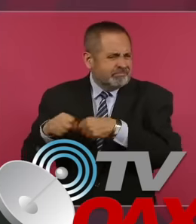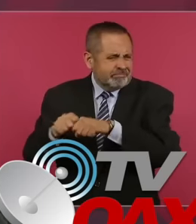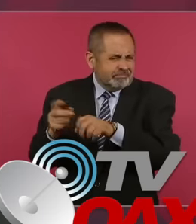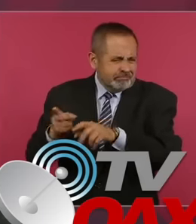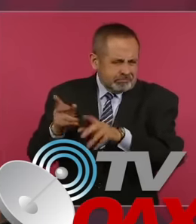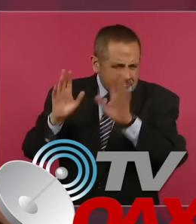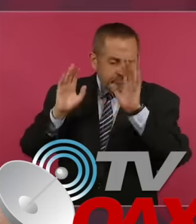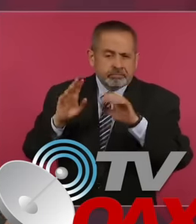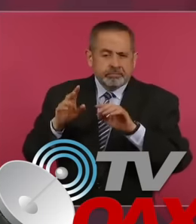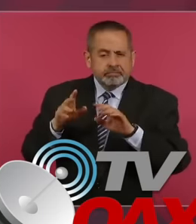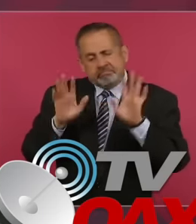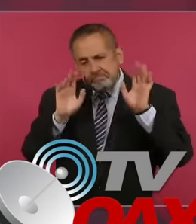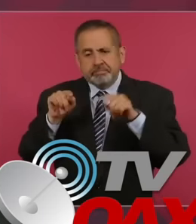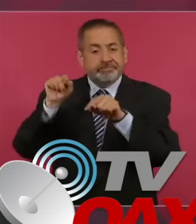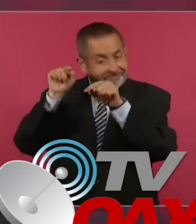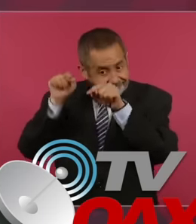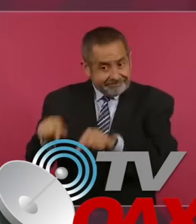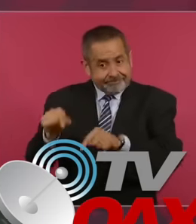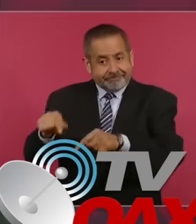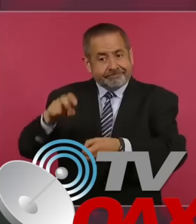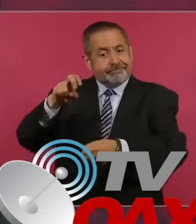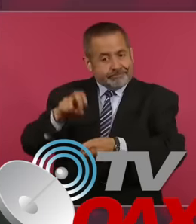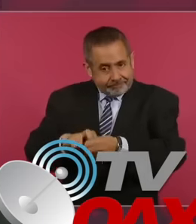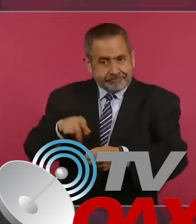Pues tenemos esa ventaja.